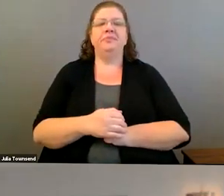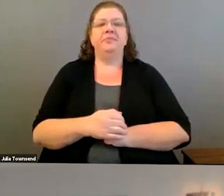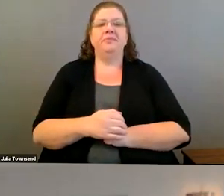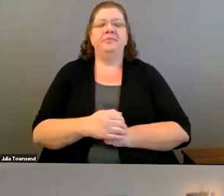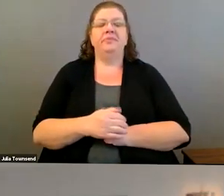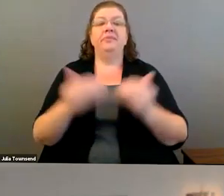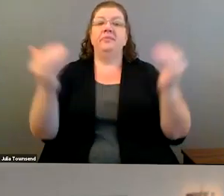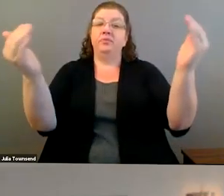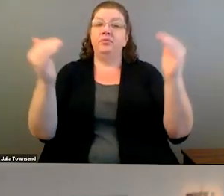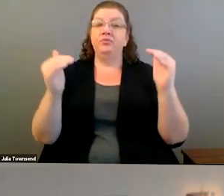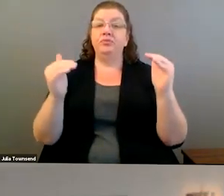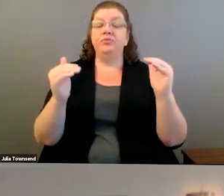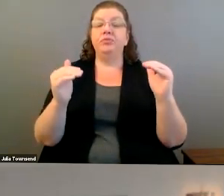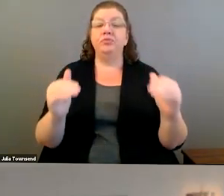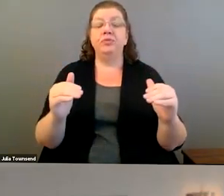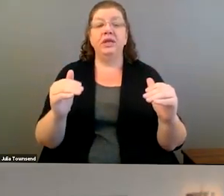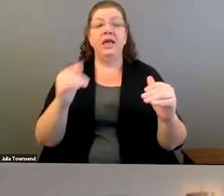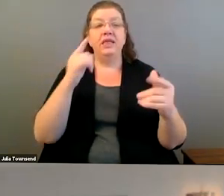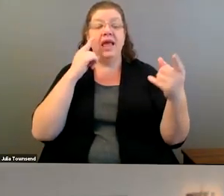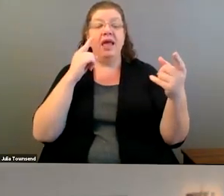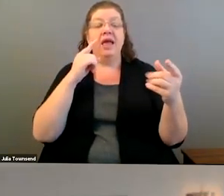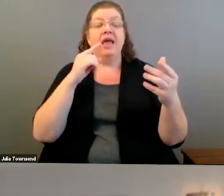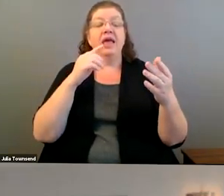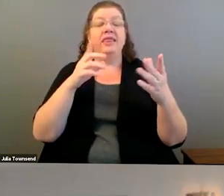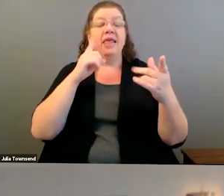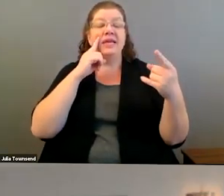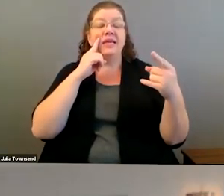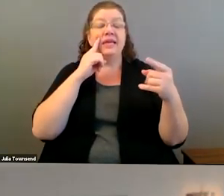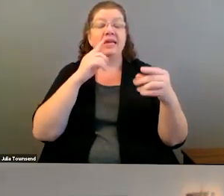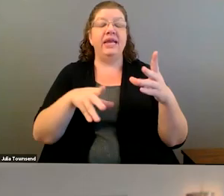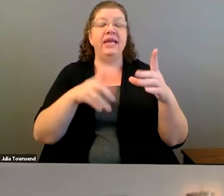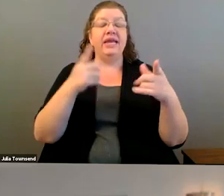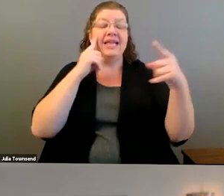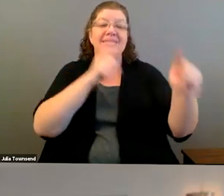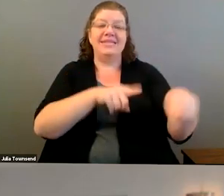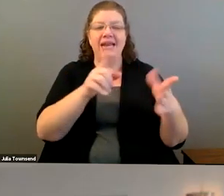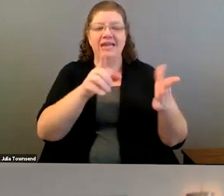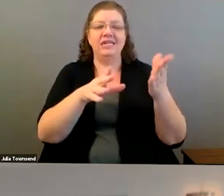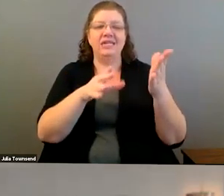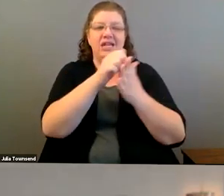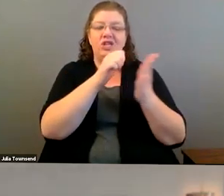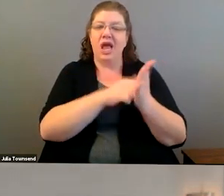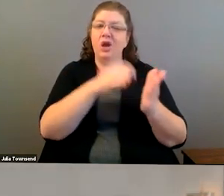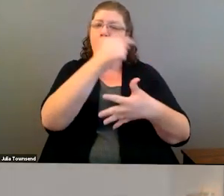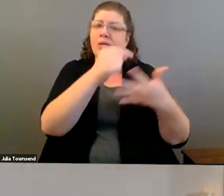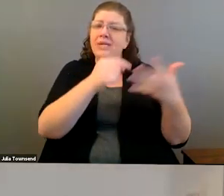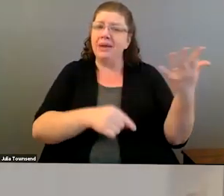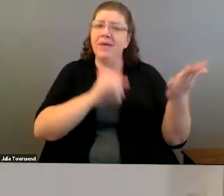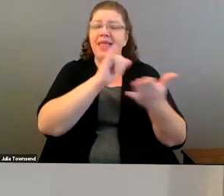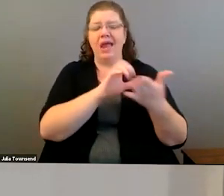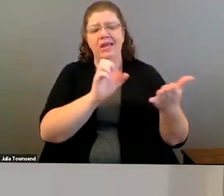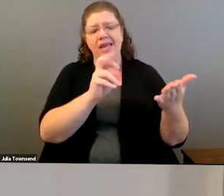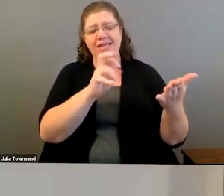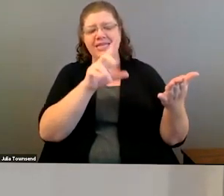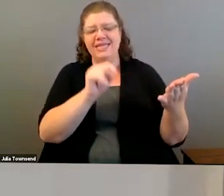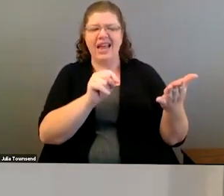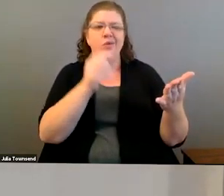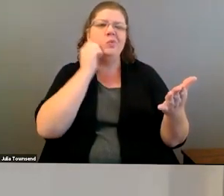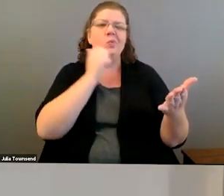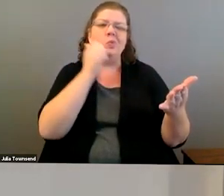también pasemos al orden del día de consentimiento y les recuerdo que los asuntos en el orden del día consentimiento son